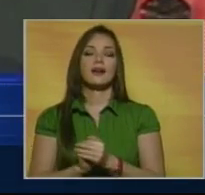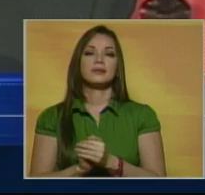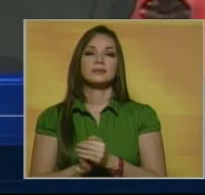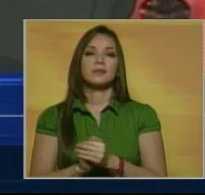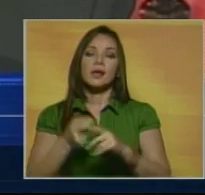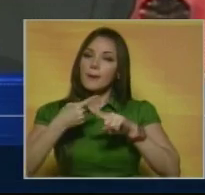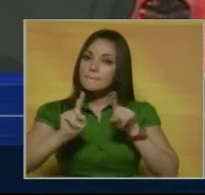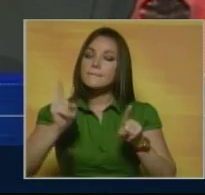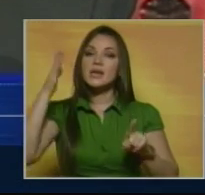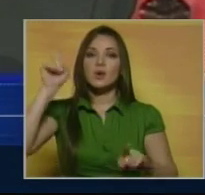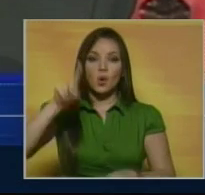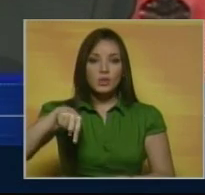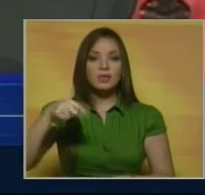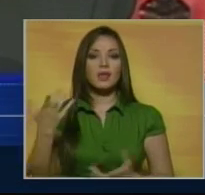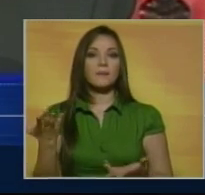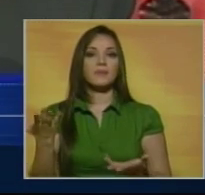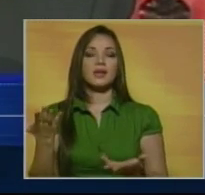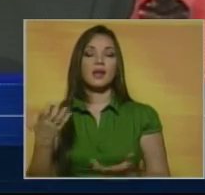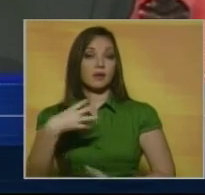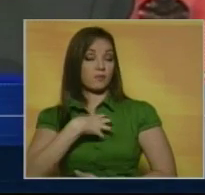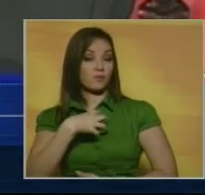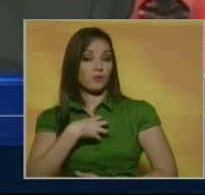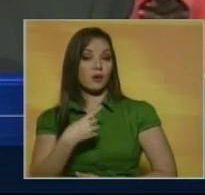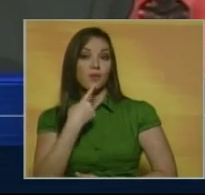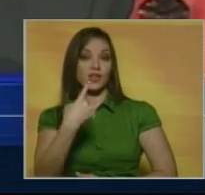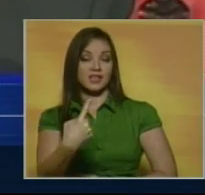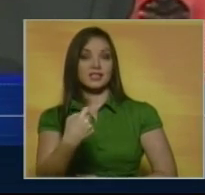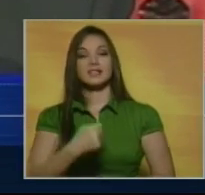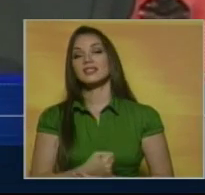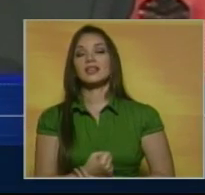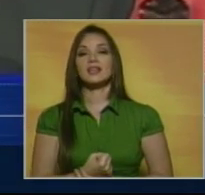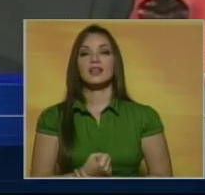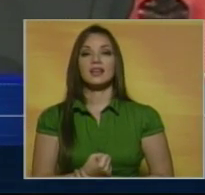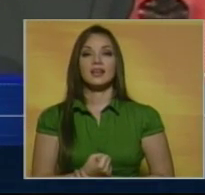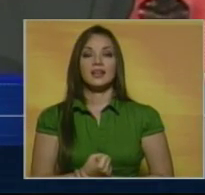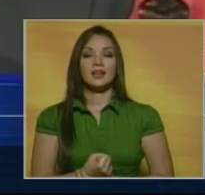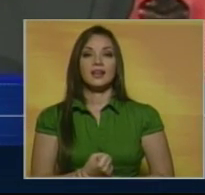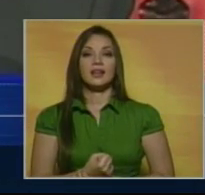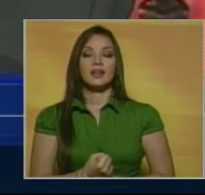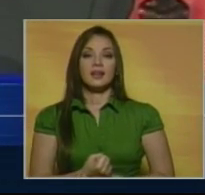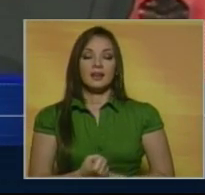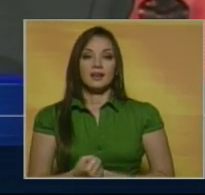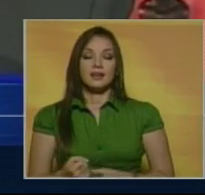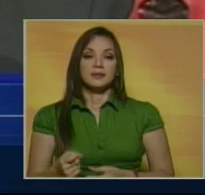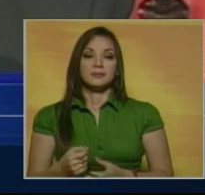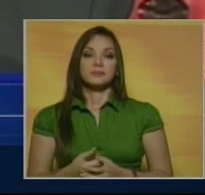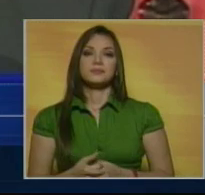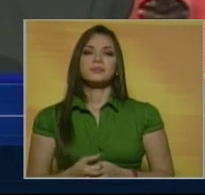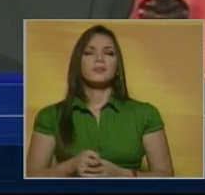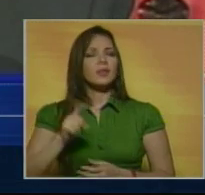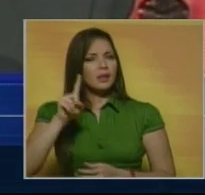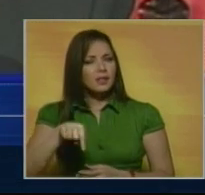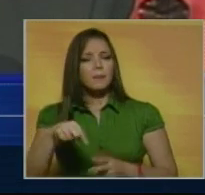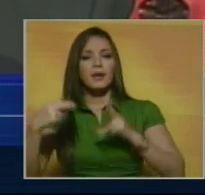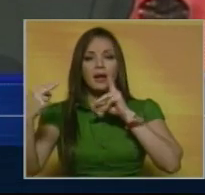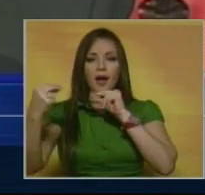pero también pudiéramos decir, ha sido una reunión en medio de un